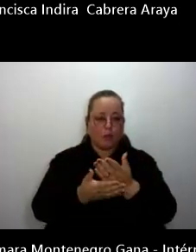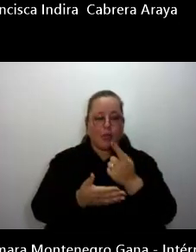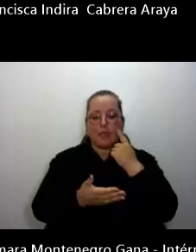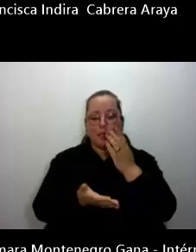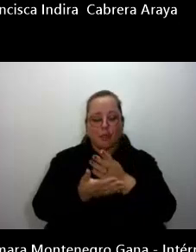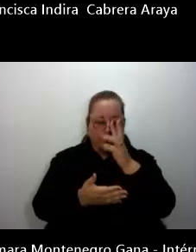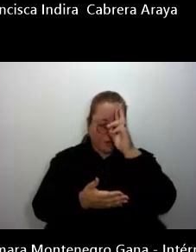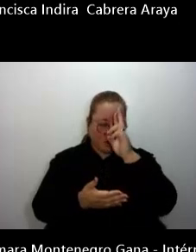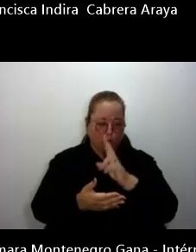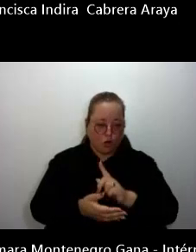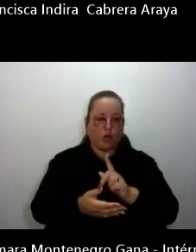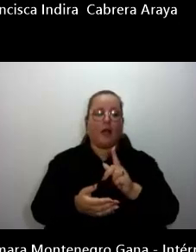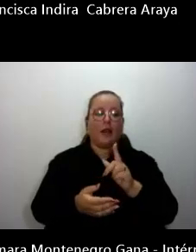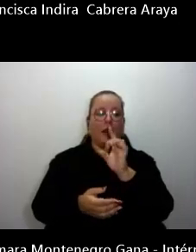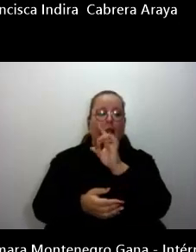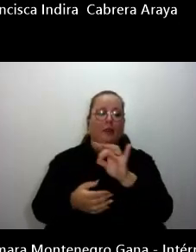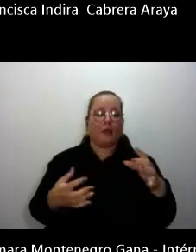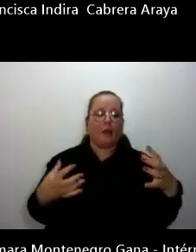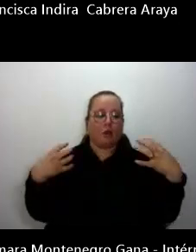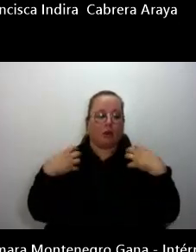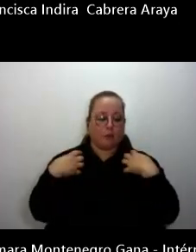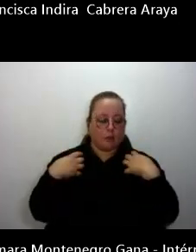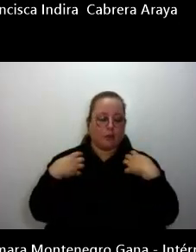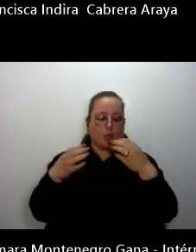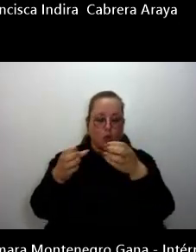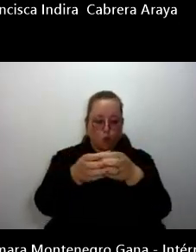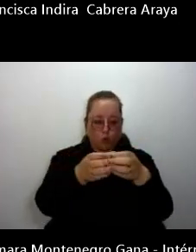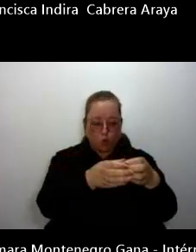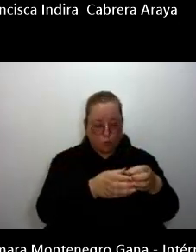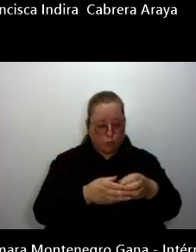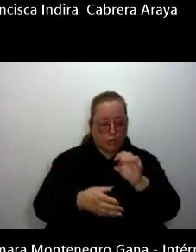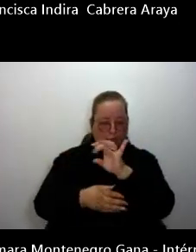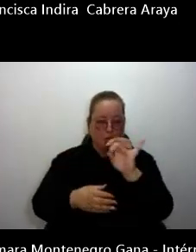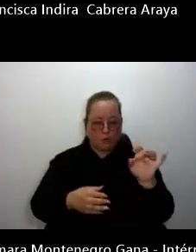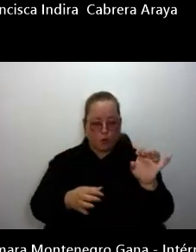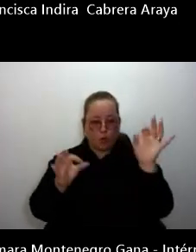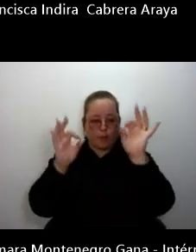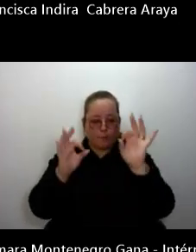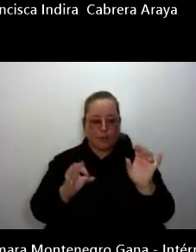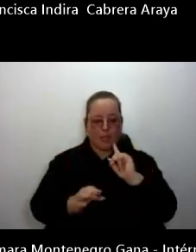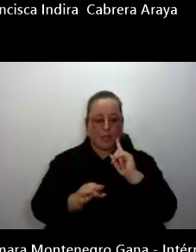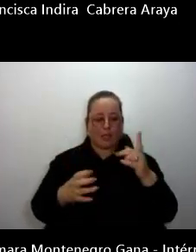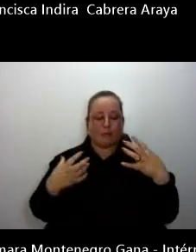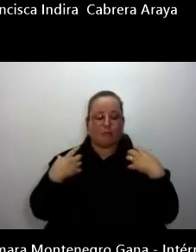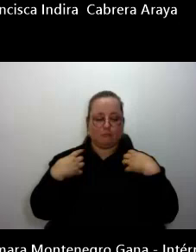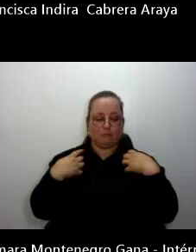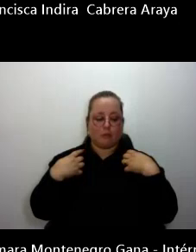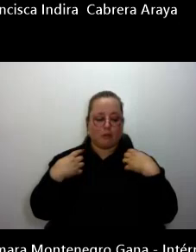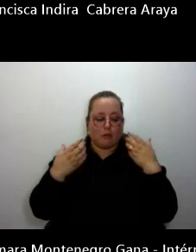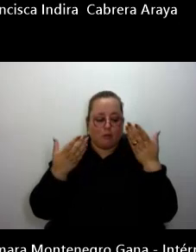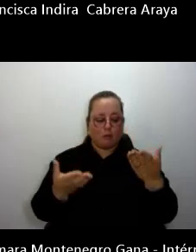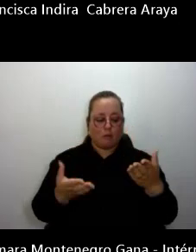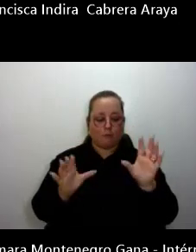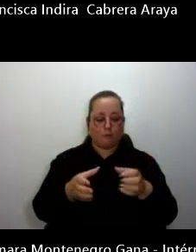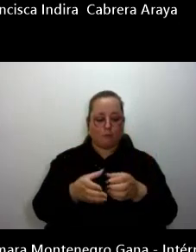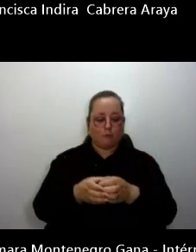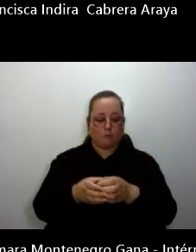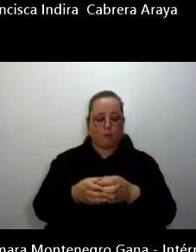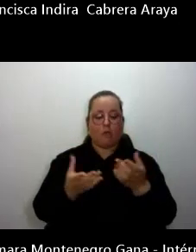y las responsabilidades de cada miembro, ¿verdad? Del equipo de acompañamiento. Y este equipo se espera